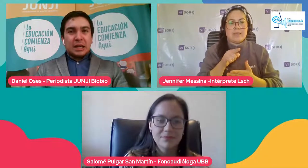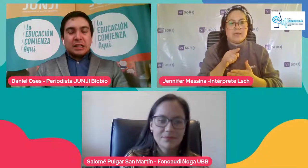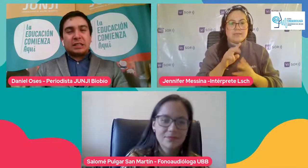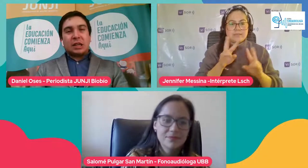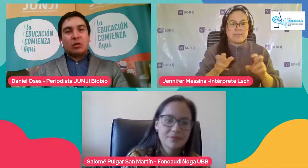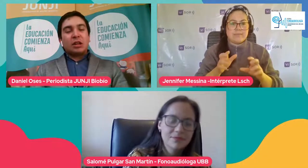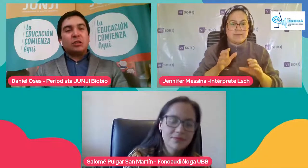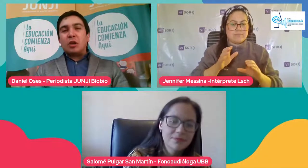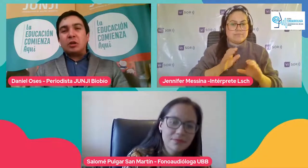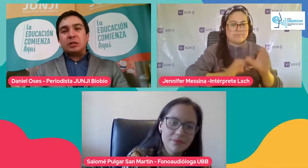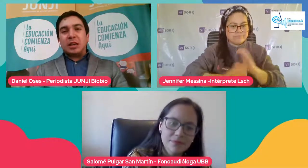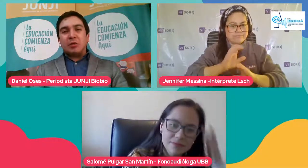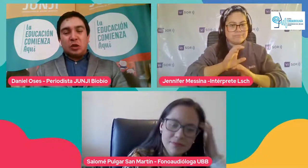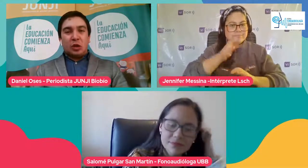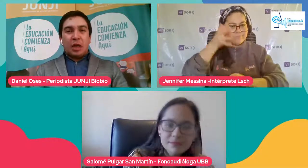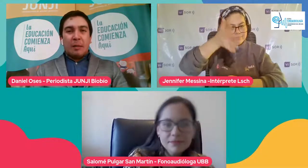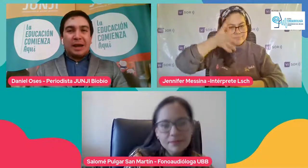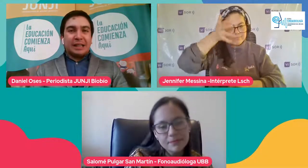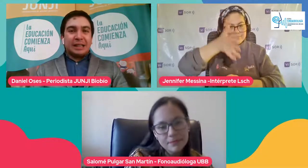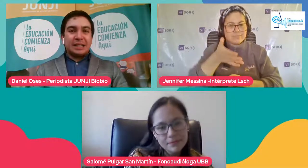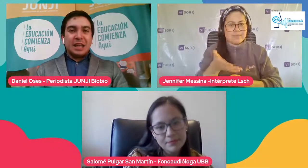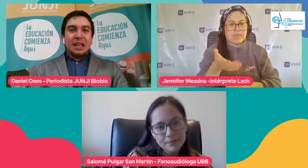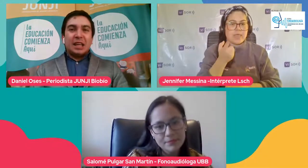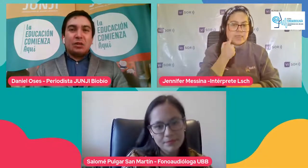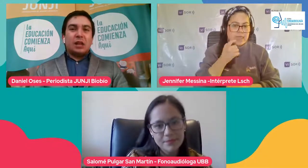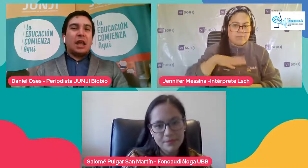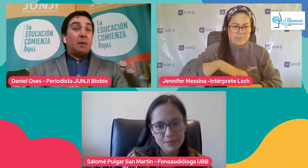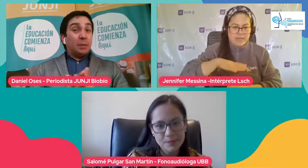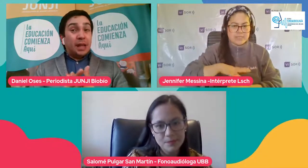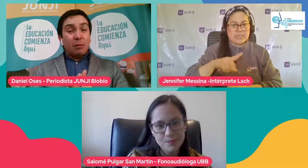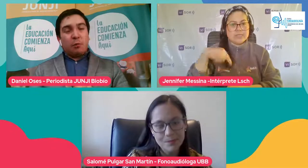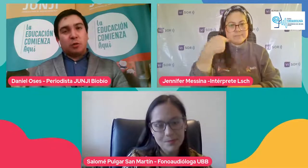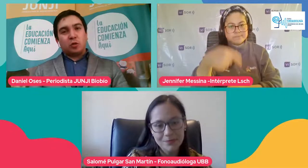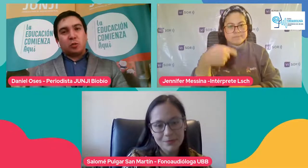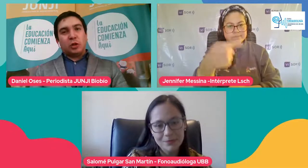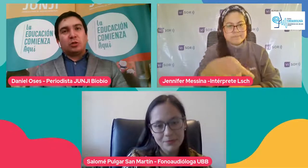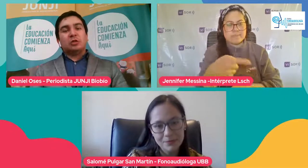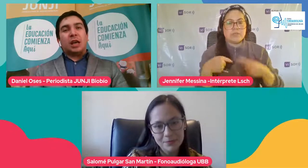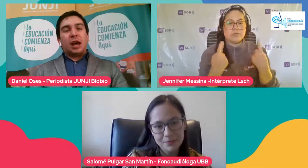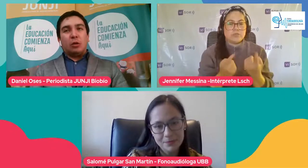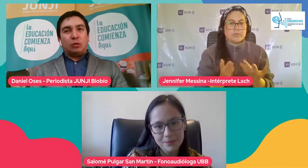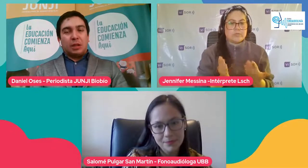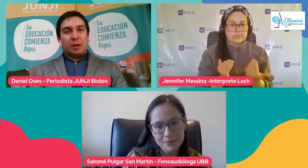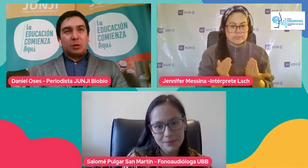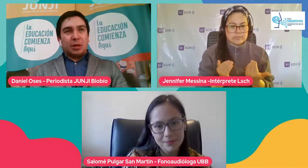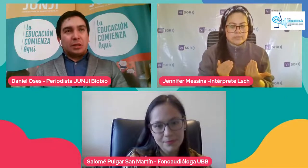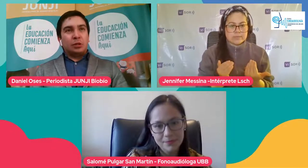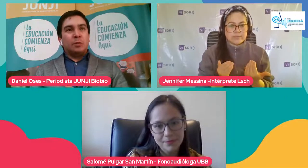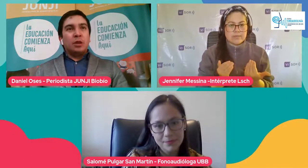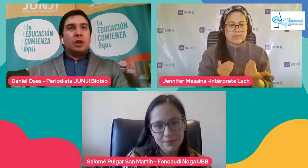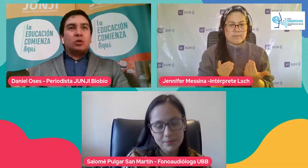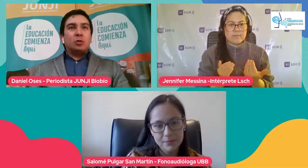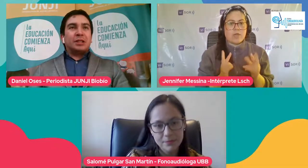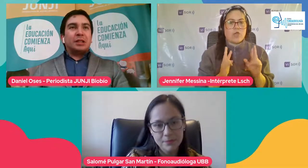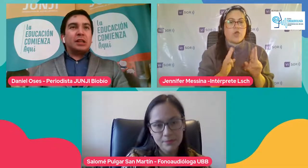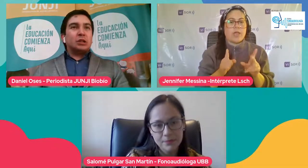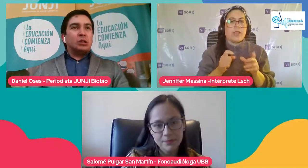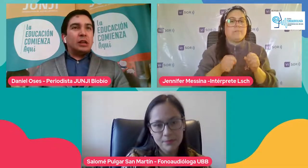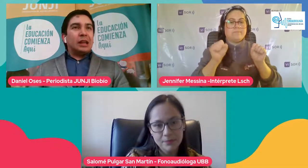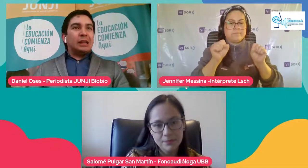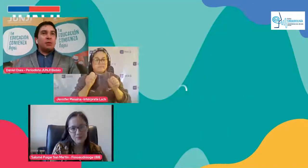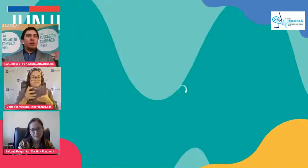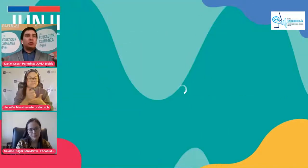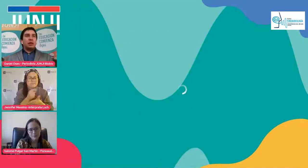Que vamos a estar Desarrollando Ya lo decíamos Los días martes Y donde esperemos Por supuesto Sea un tremendo éxito Tu